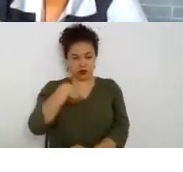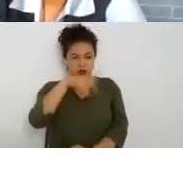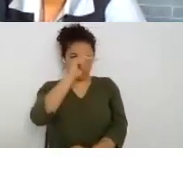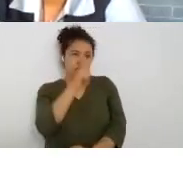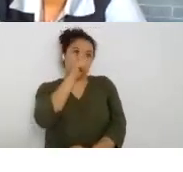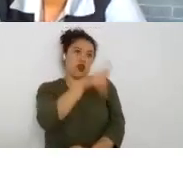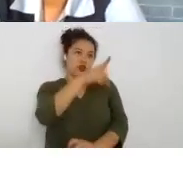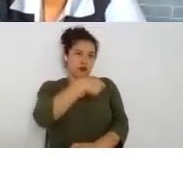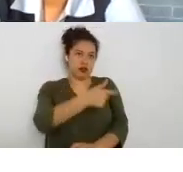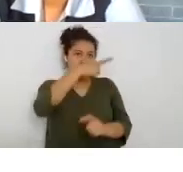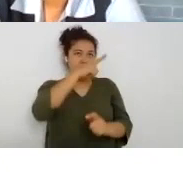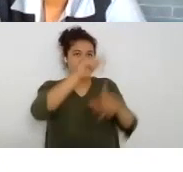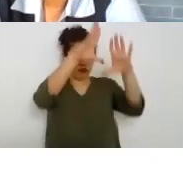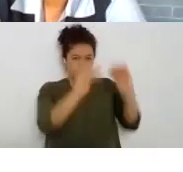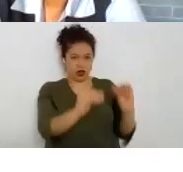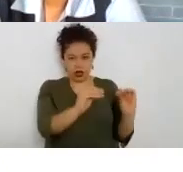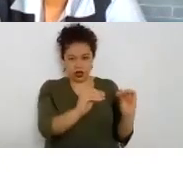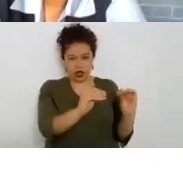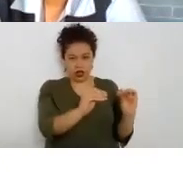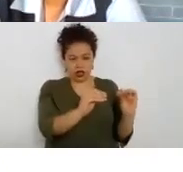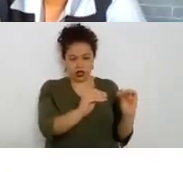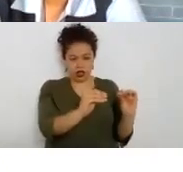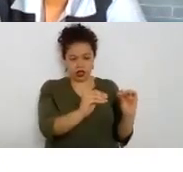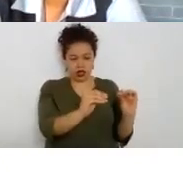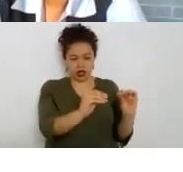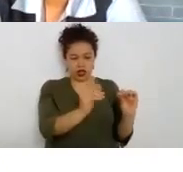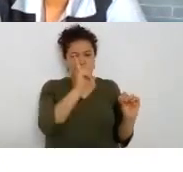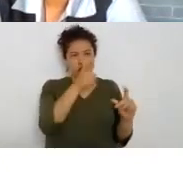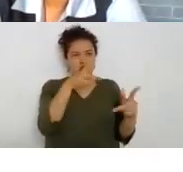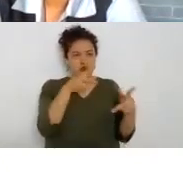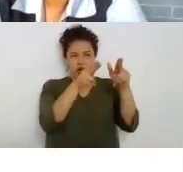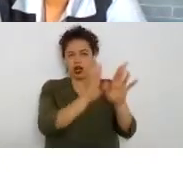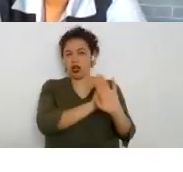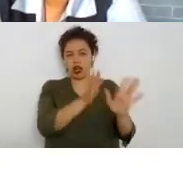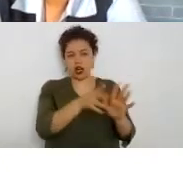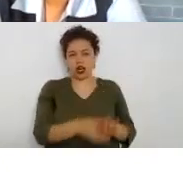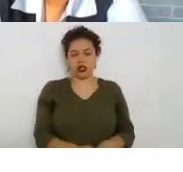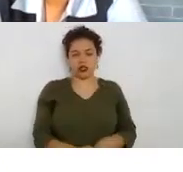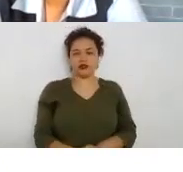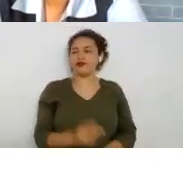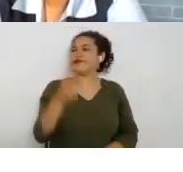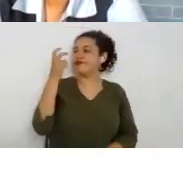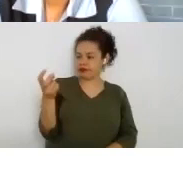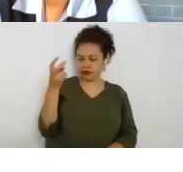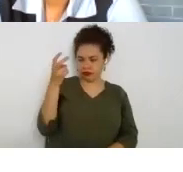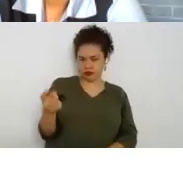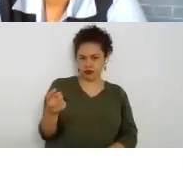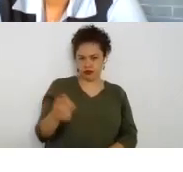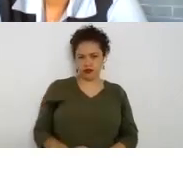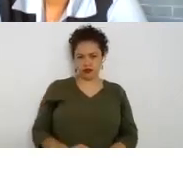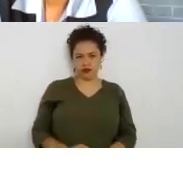y le bajaría el switch, cortaría la luz. Exactamente. En situaciones como